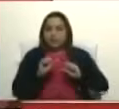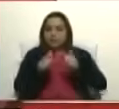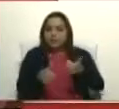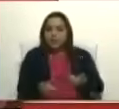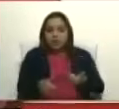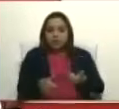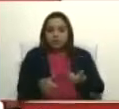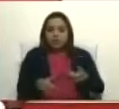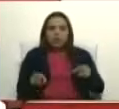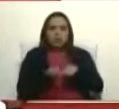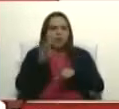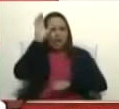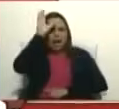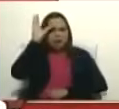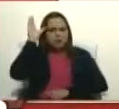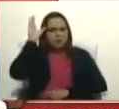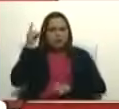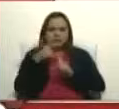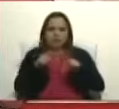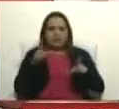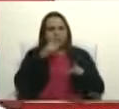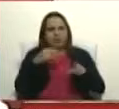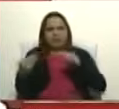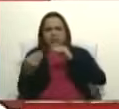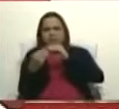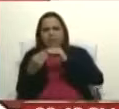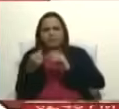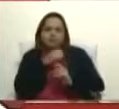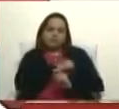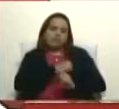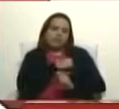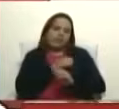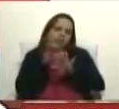estupidez de Capriles, pero eso no pegó. Pobrecito.